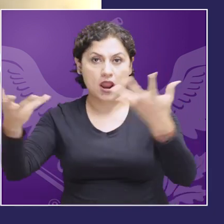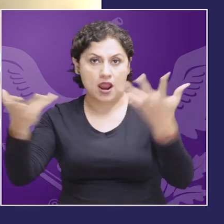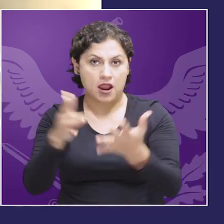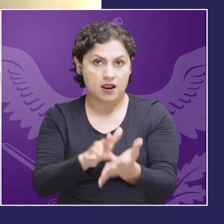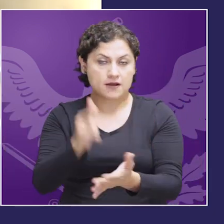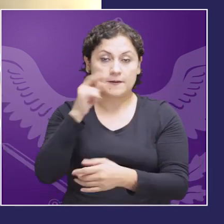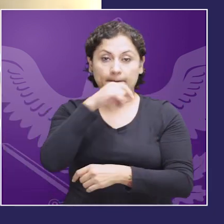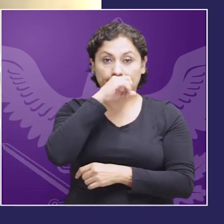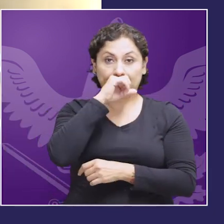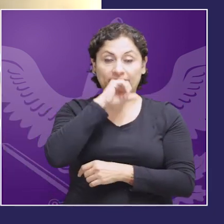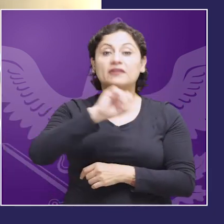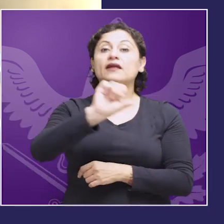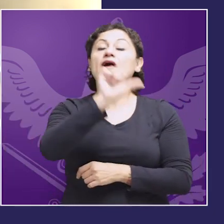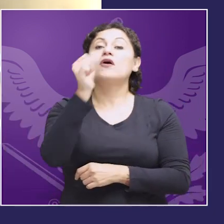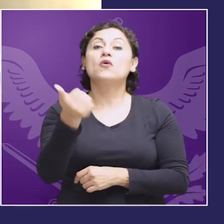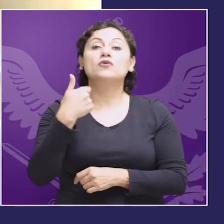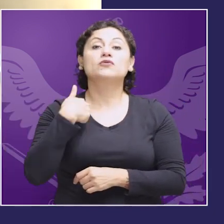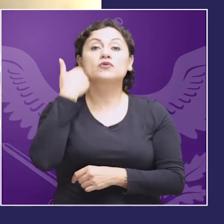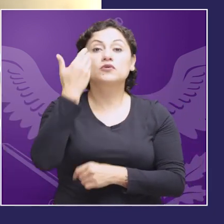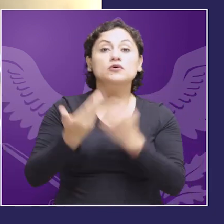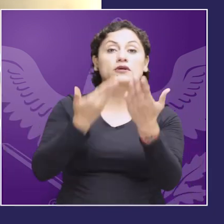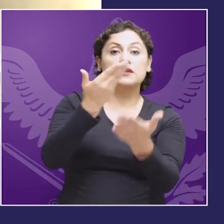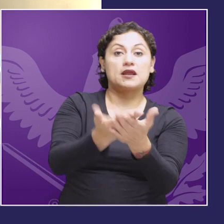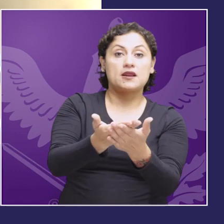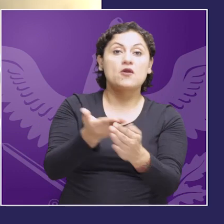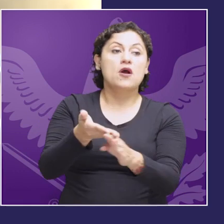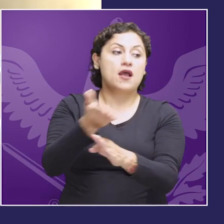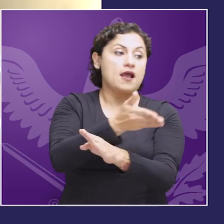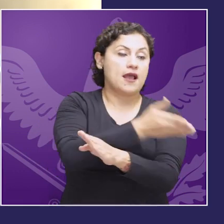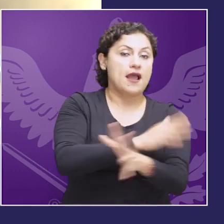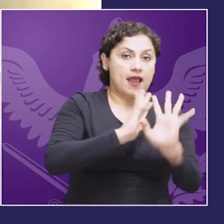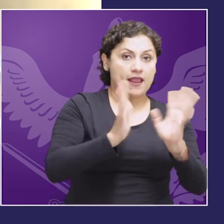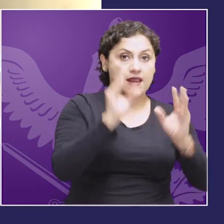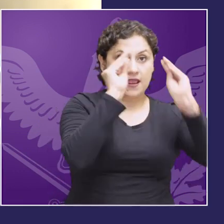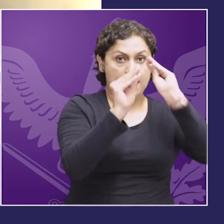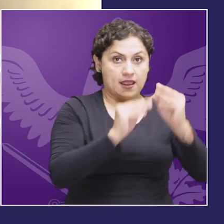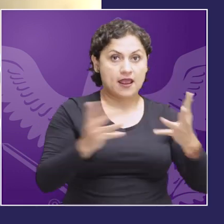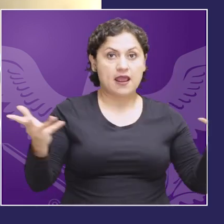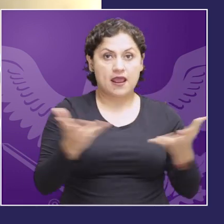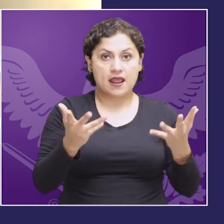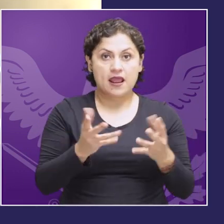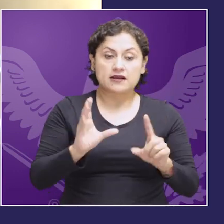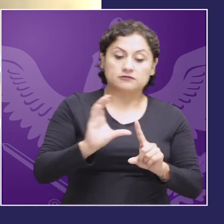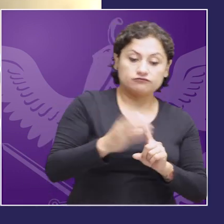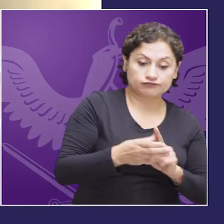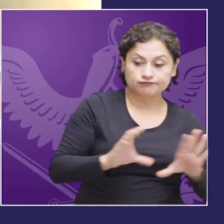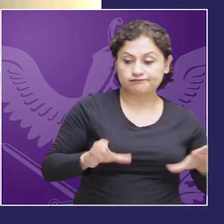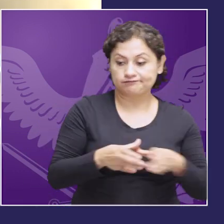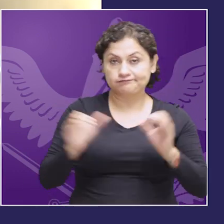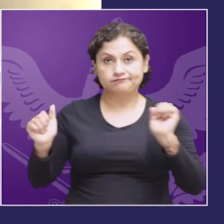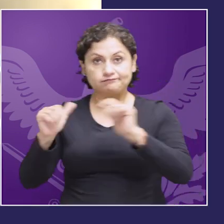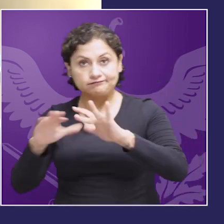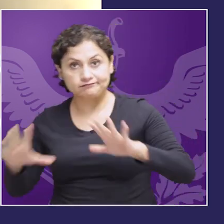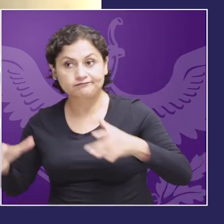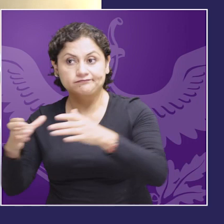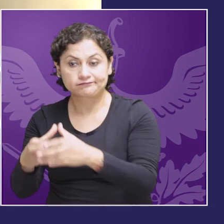su intervención. Otro elemento que quisiera colocar en todos estos documentos que se han venido generando,